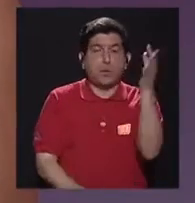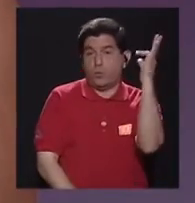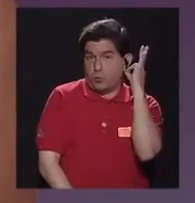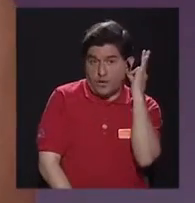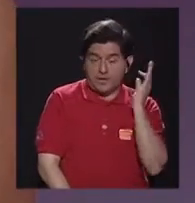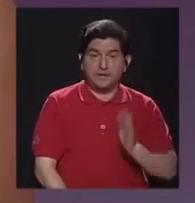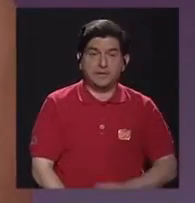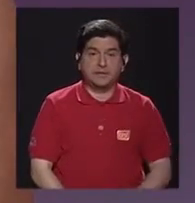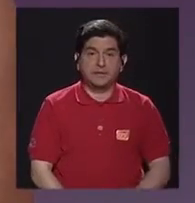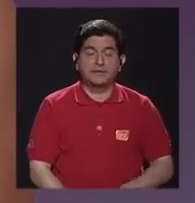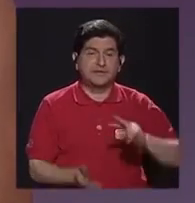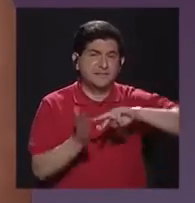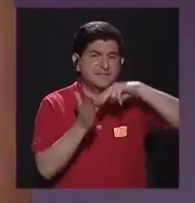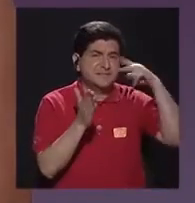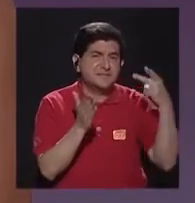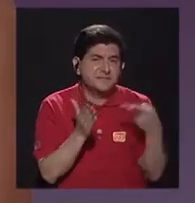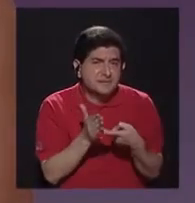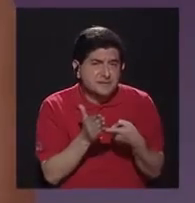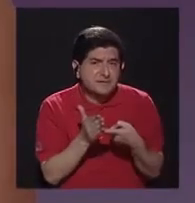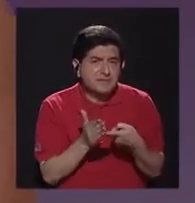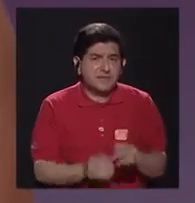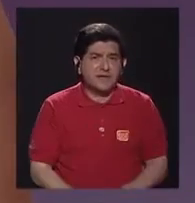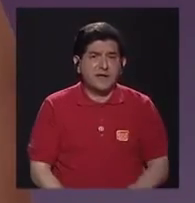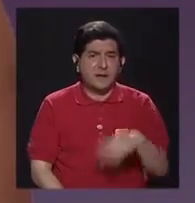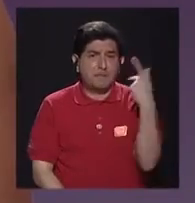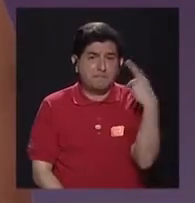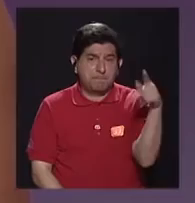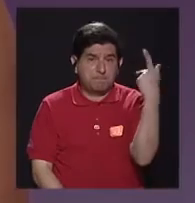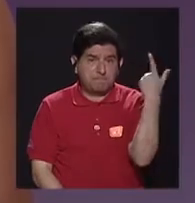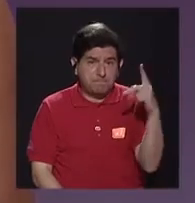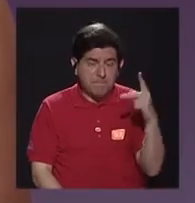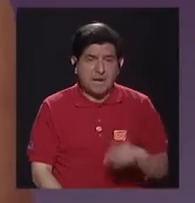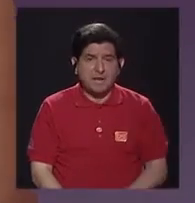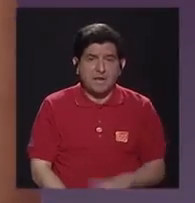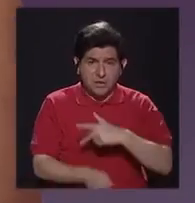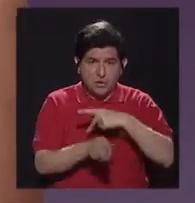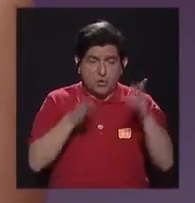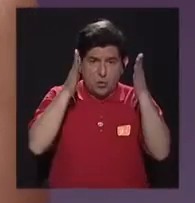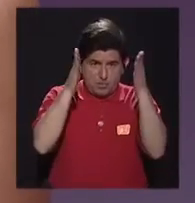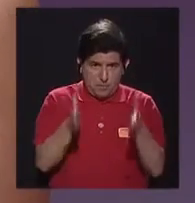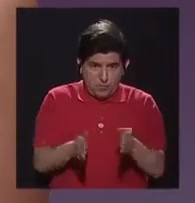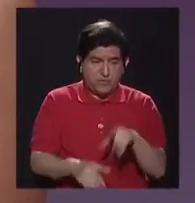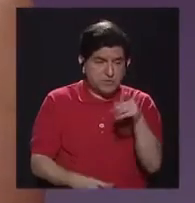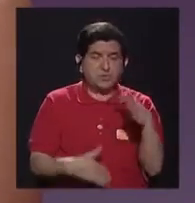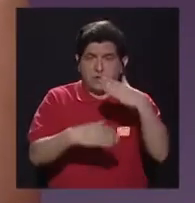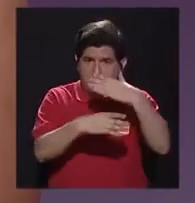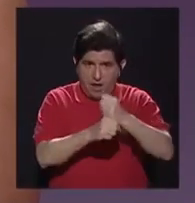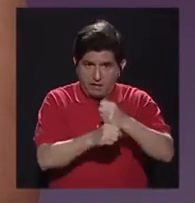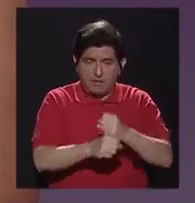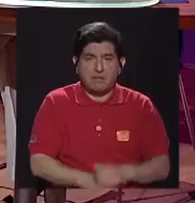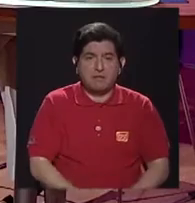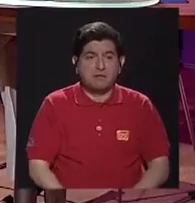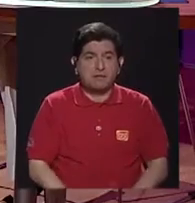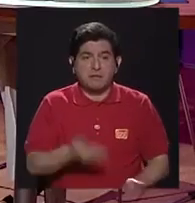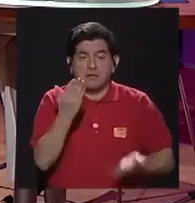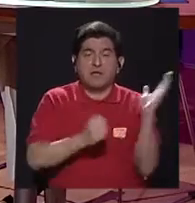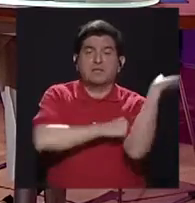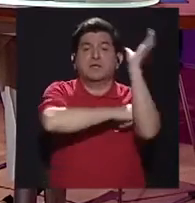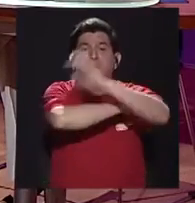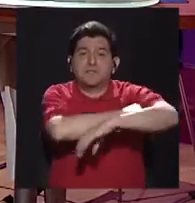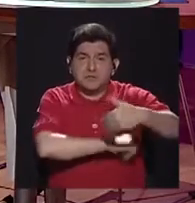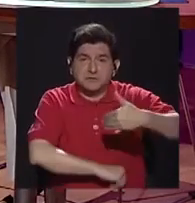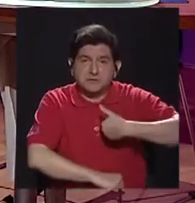mujeres estaría en riesgo el profesional o los profesionales que lo hagan de que se les